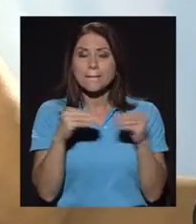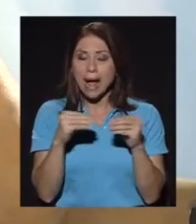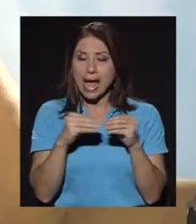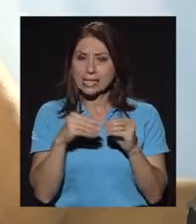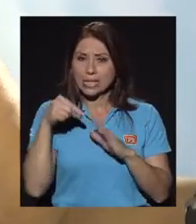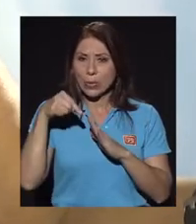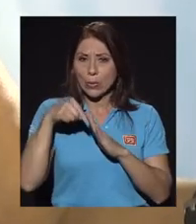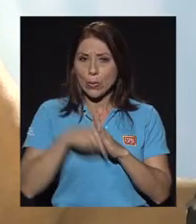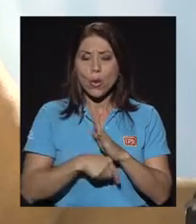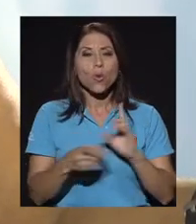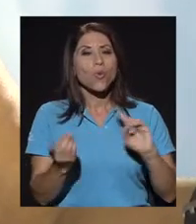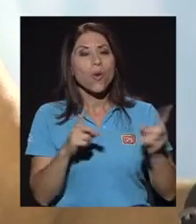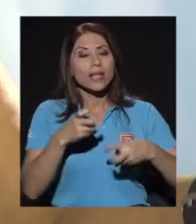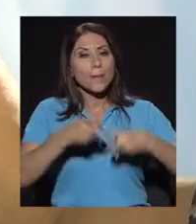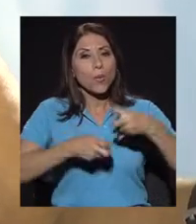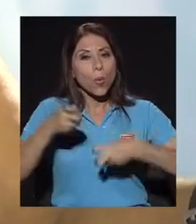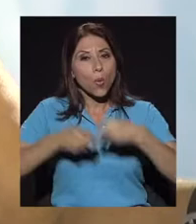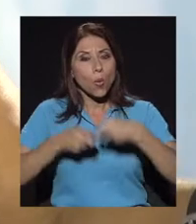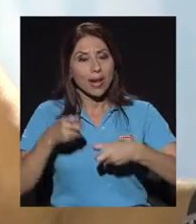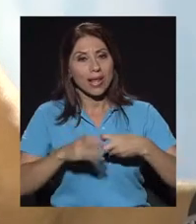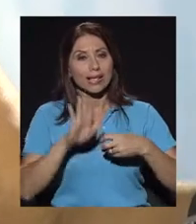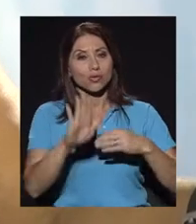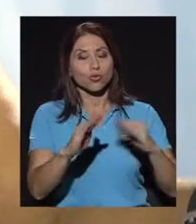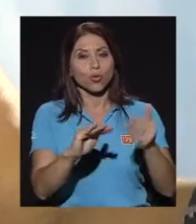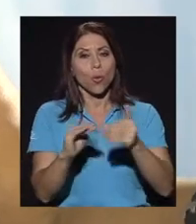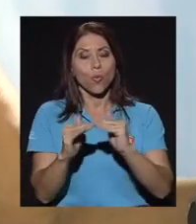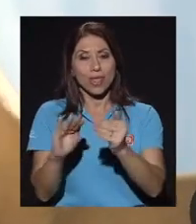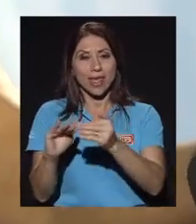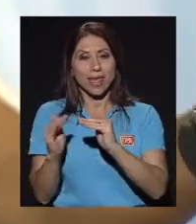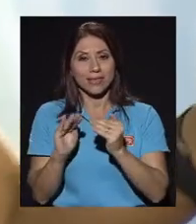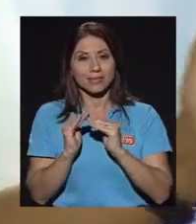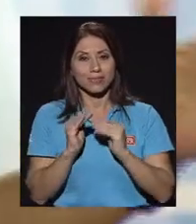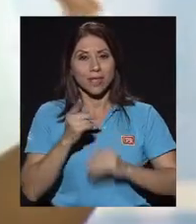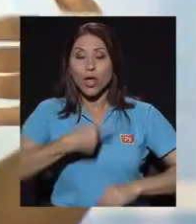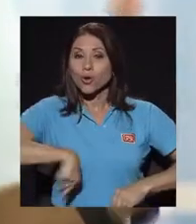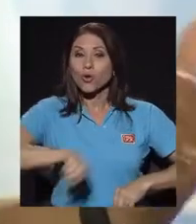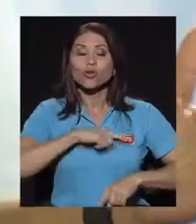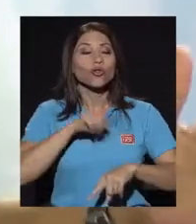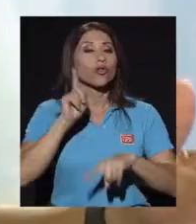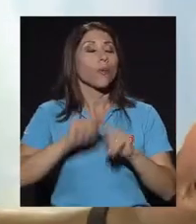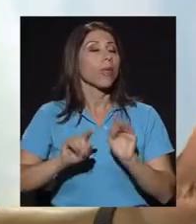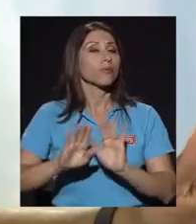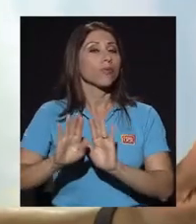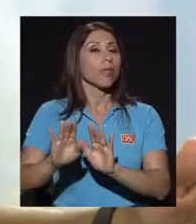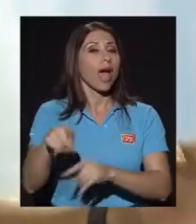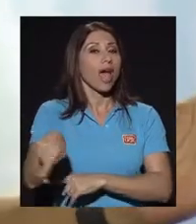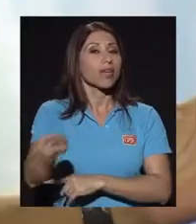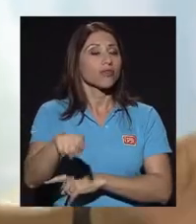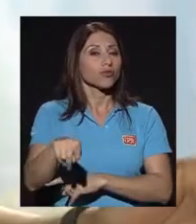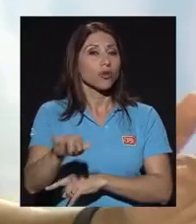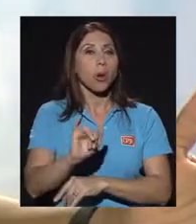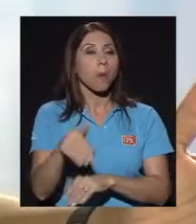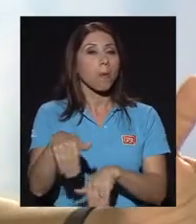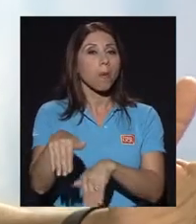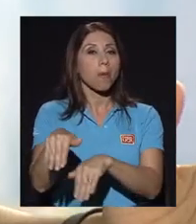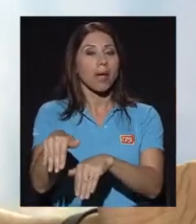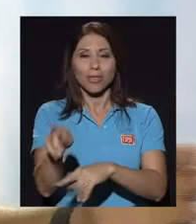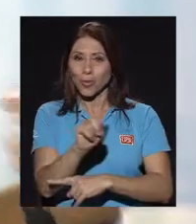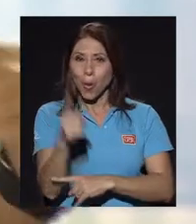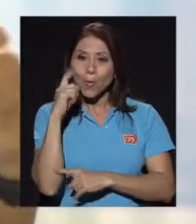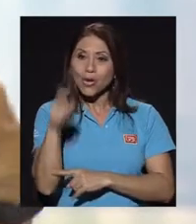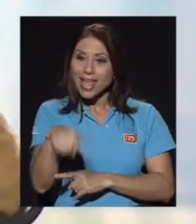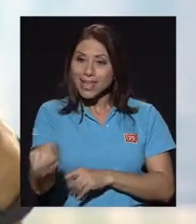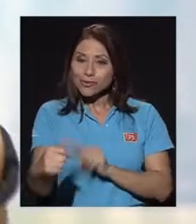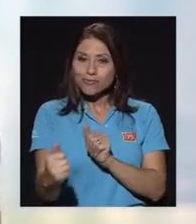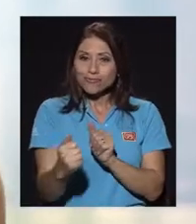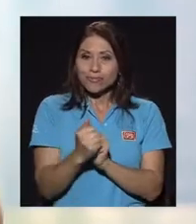más cerca la problemática de sus comunidades. Nosotros no podemos dejarlos a ellos por fuera, porque ellos son los que